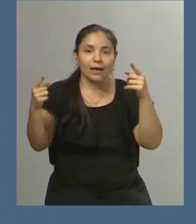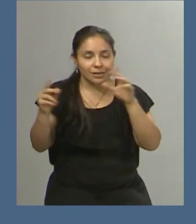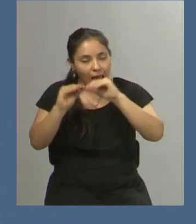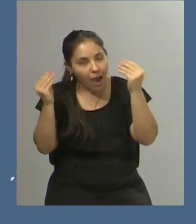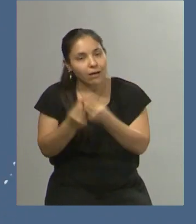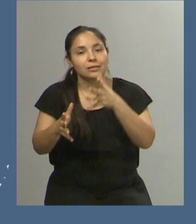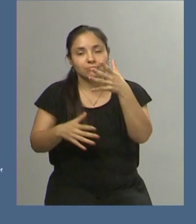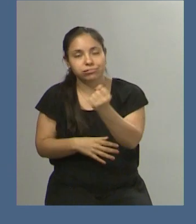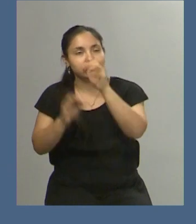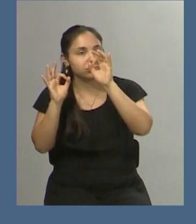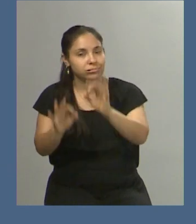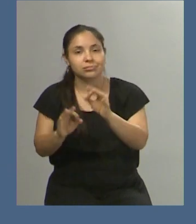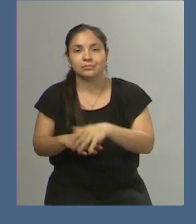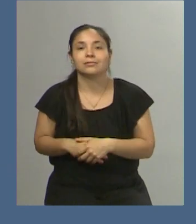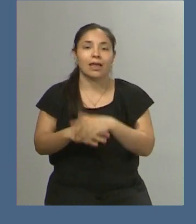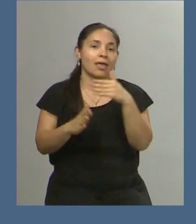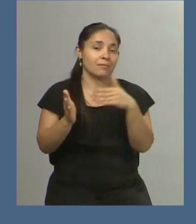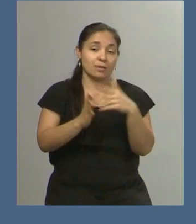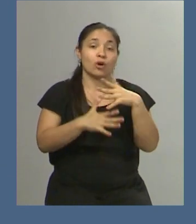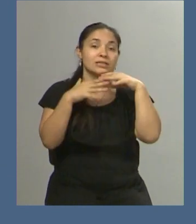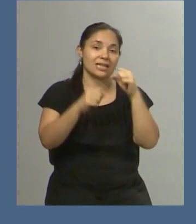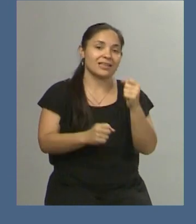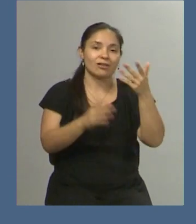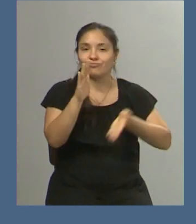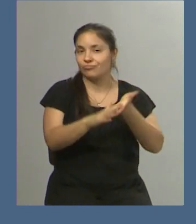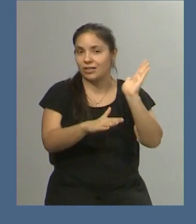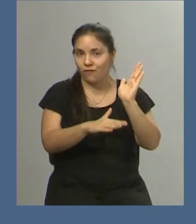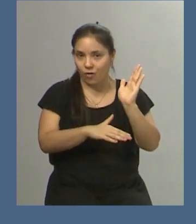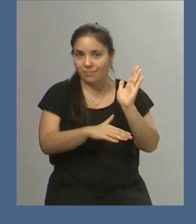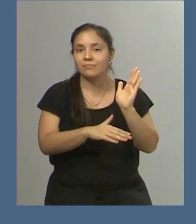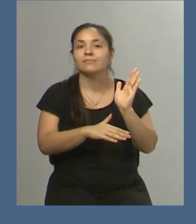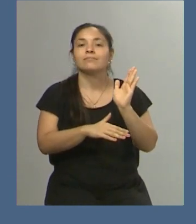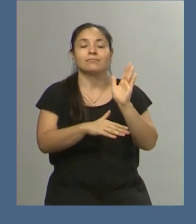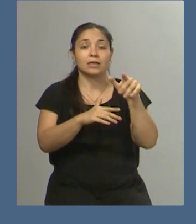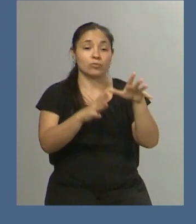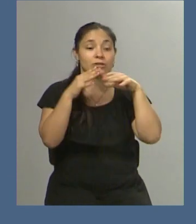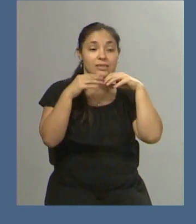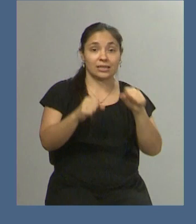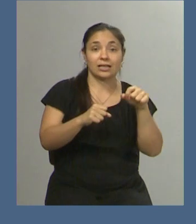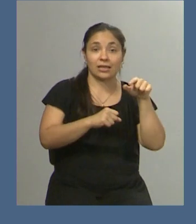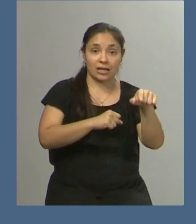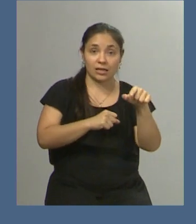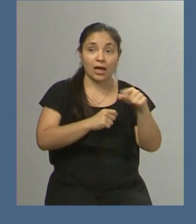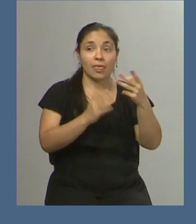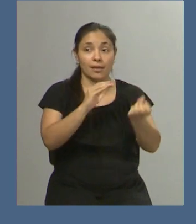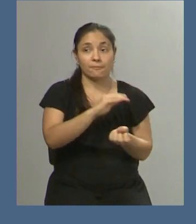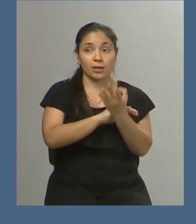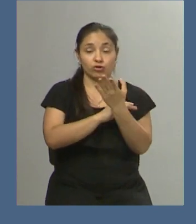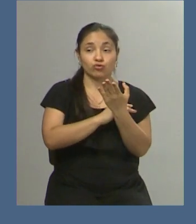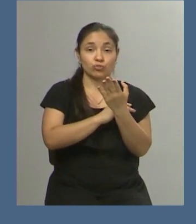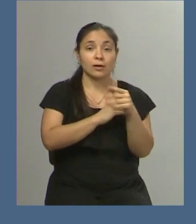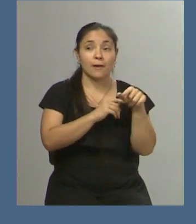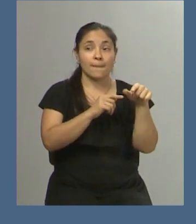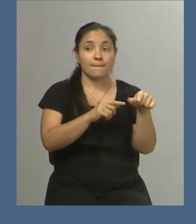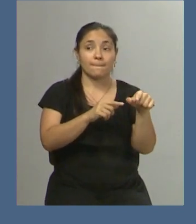decisión mucho más simple. El secretario se fue y desde entonces la Secretaría del Mercosur